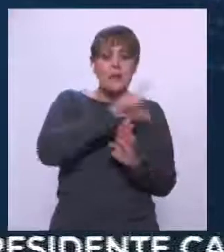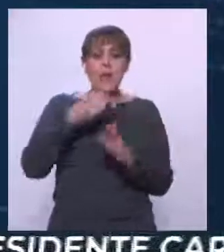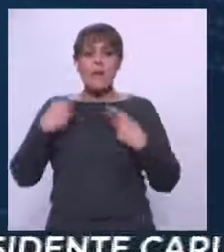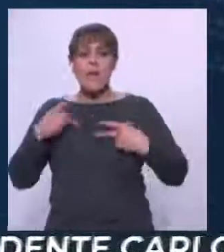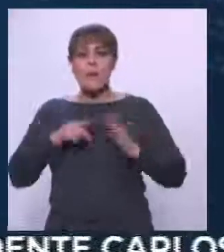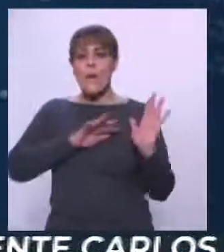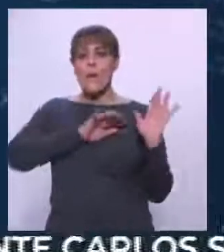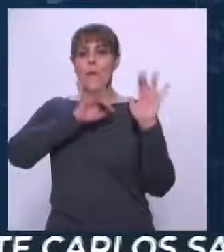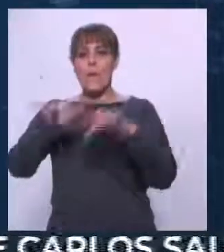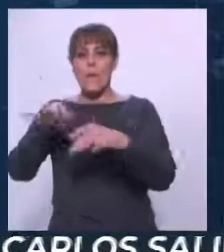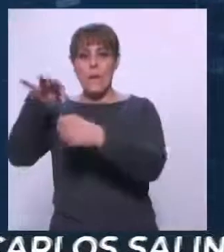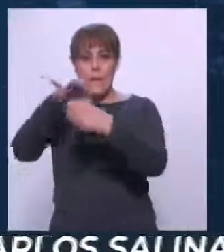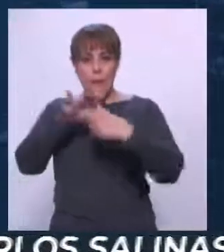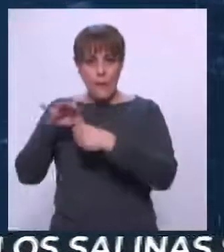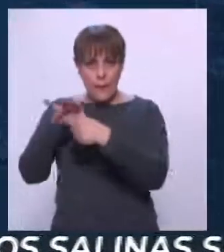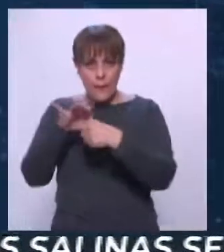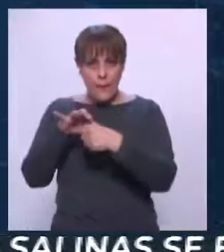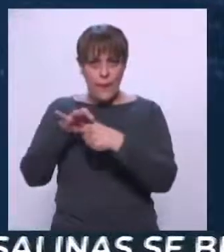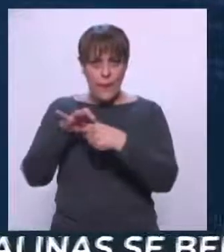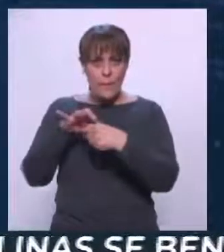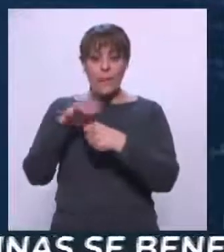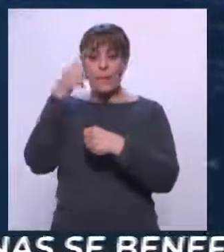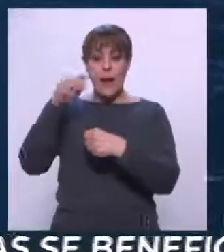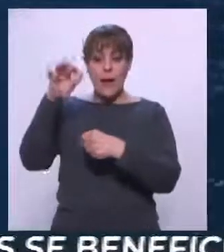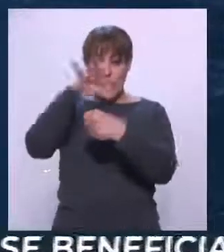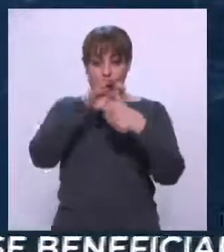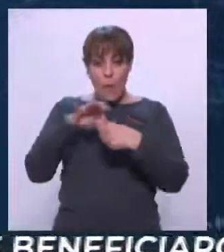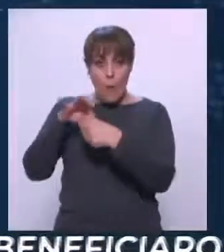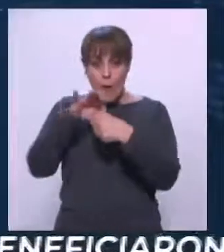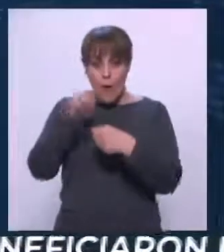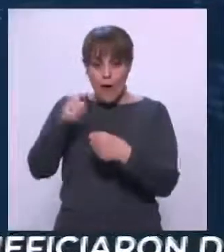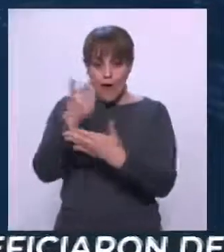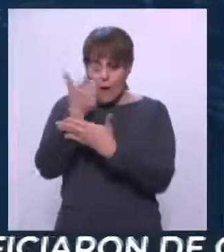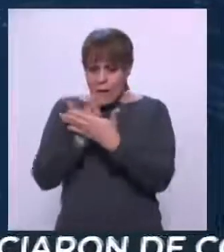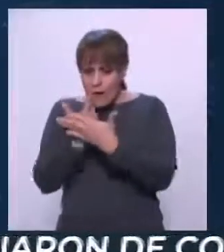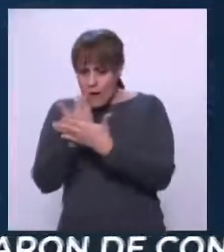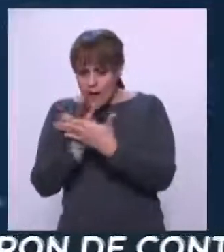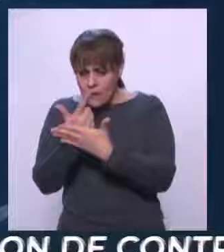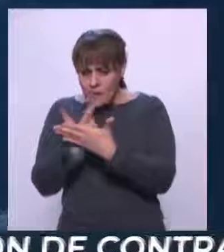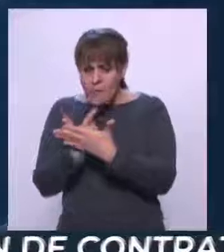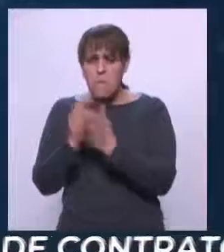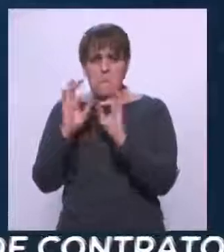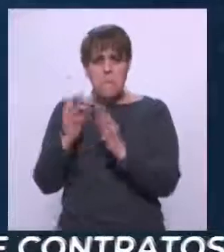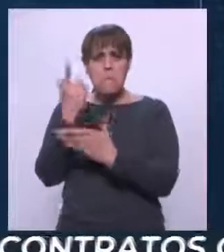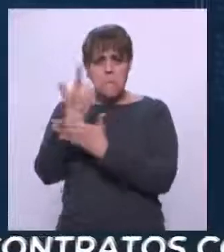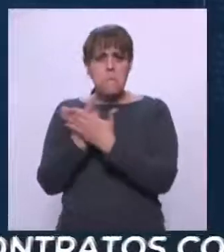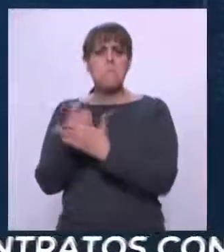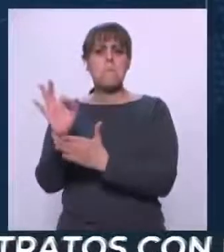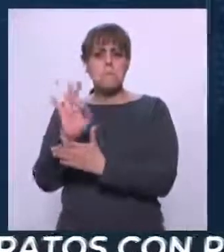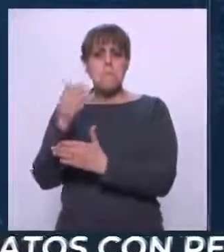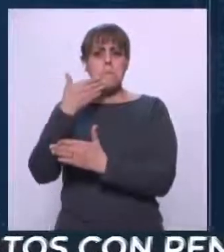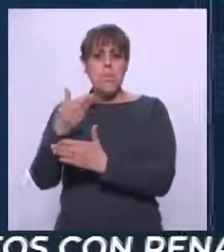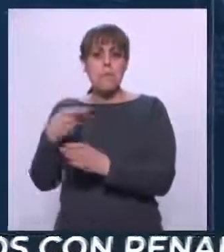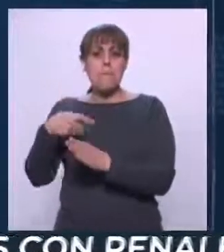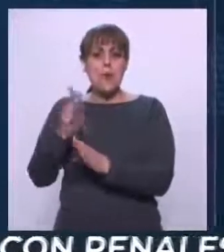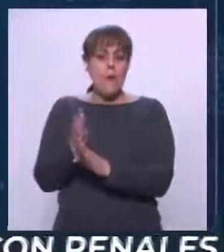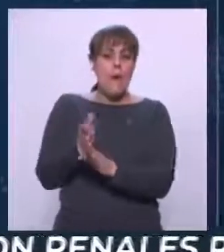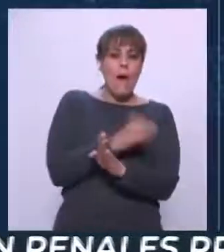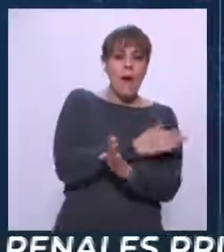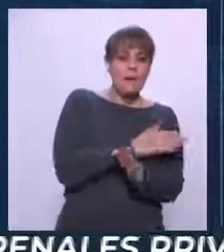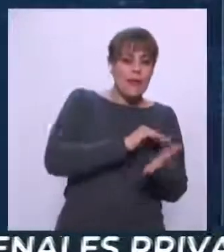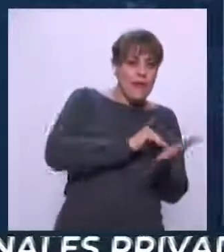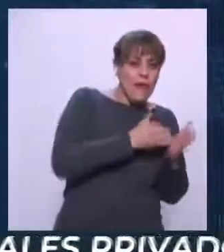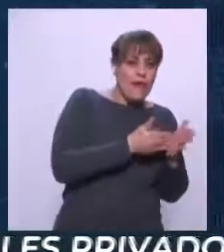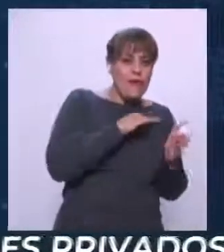en las urnas y que los votos emitidos en las urnas se cuenten y se cuenten bien. El fraude electoral